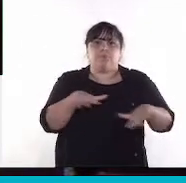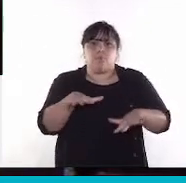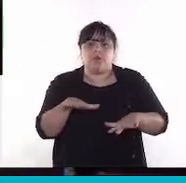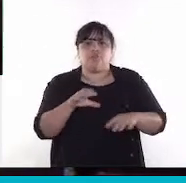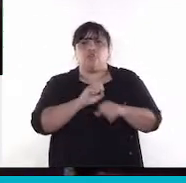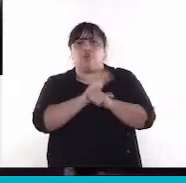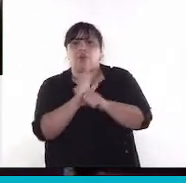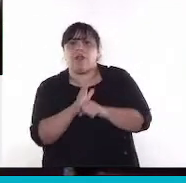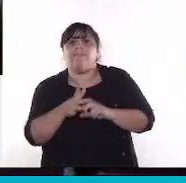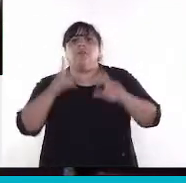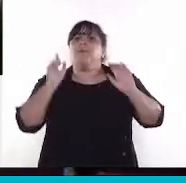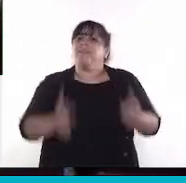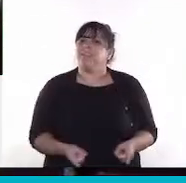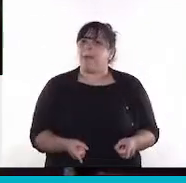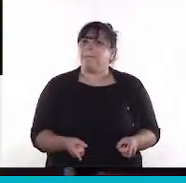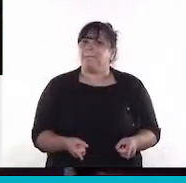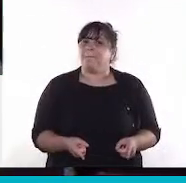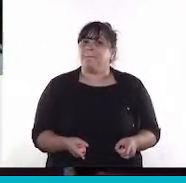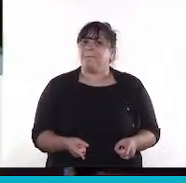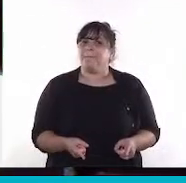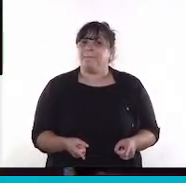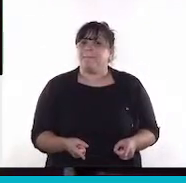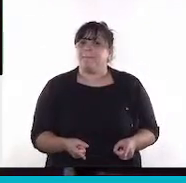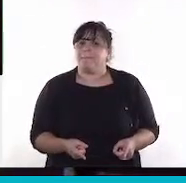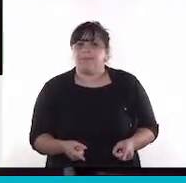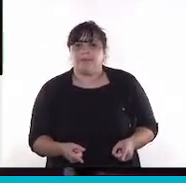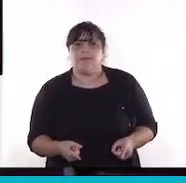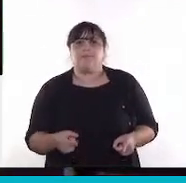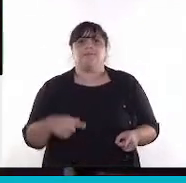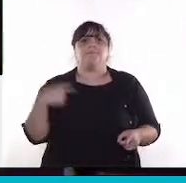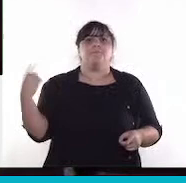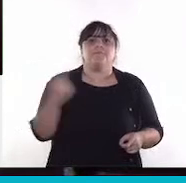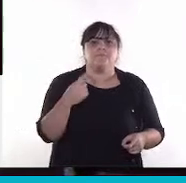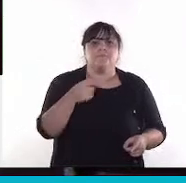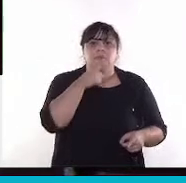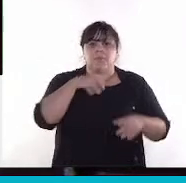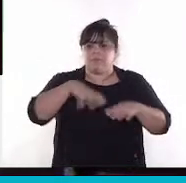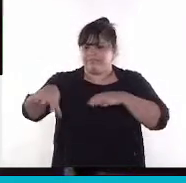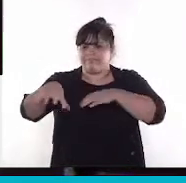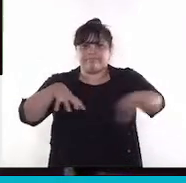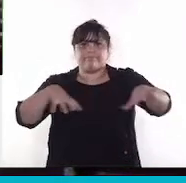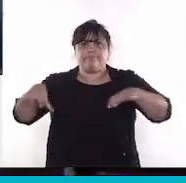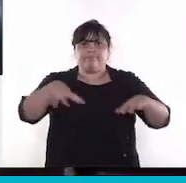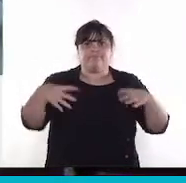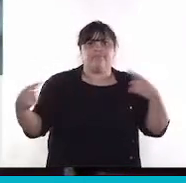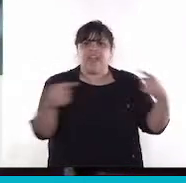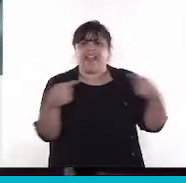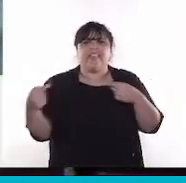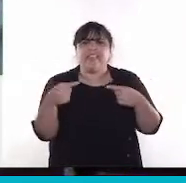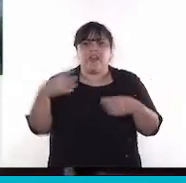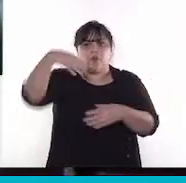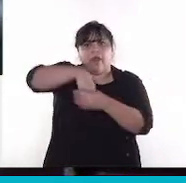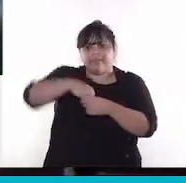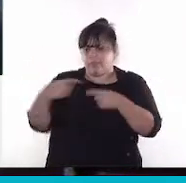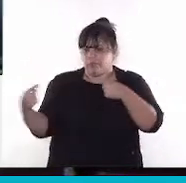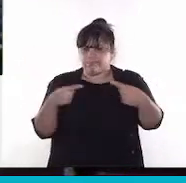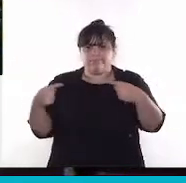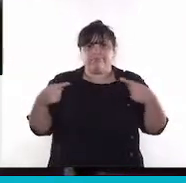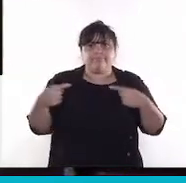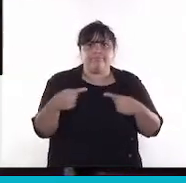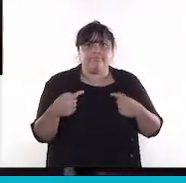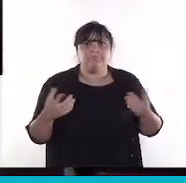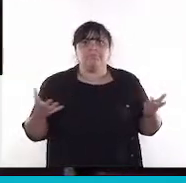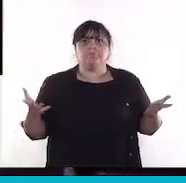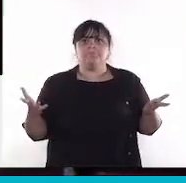pero también de internas salvajes que se están viviendo en el seno del gobierno, con